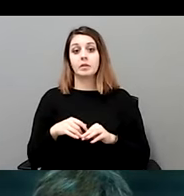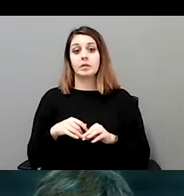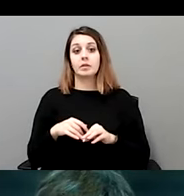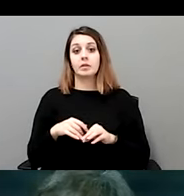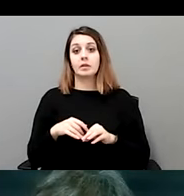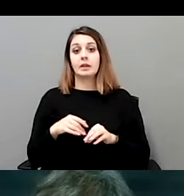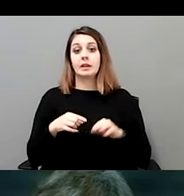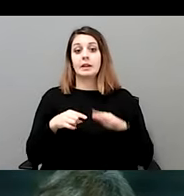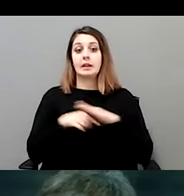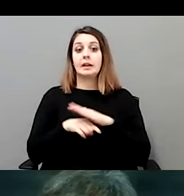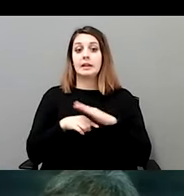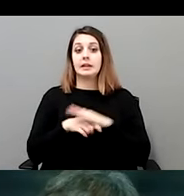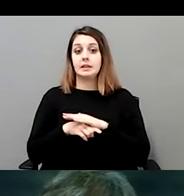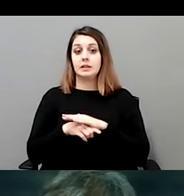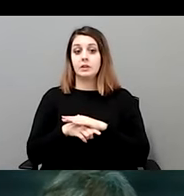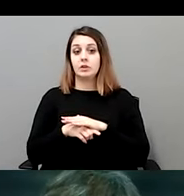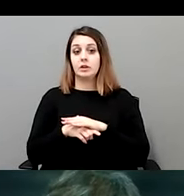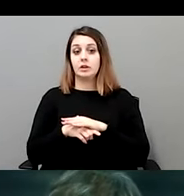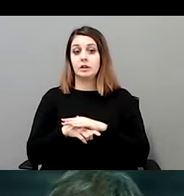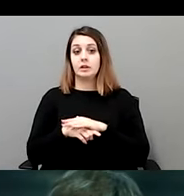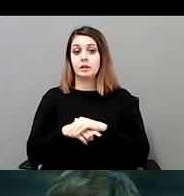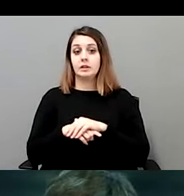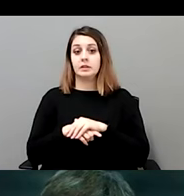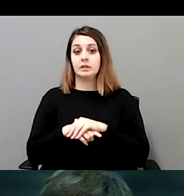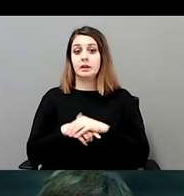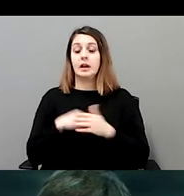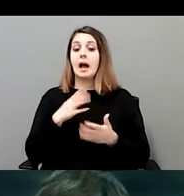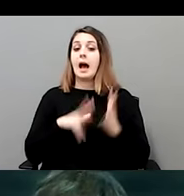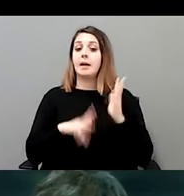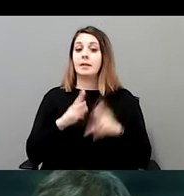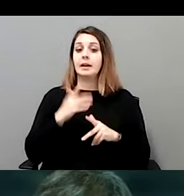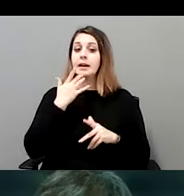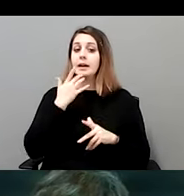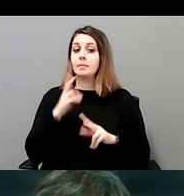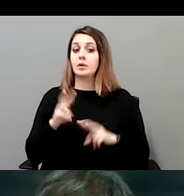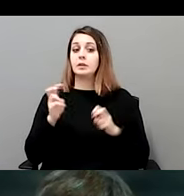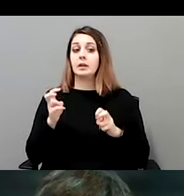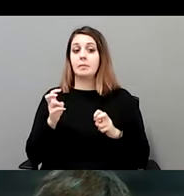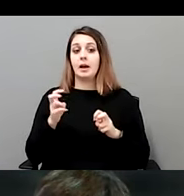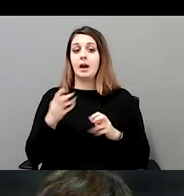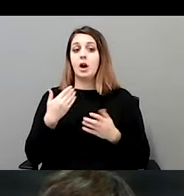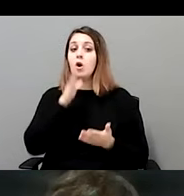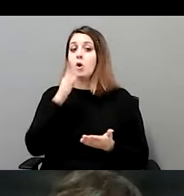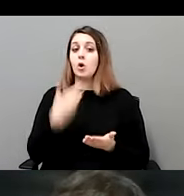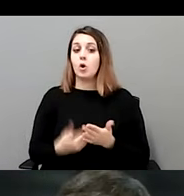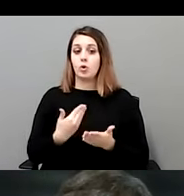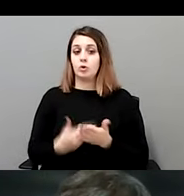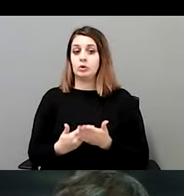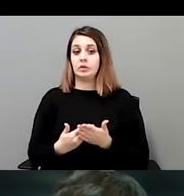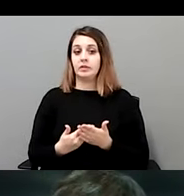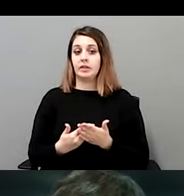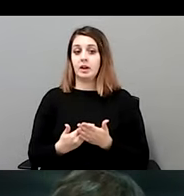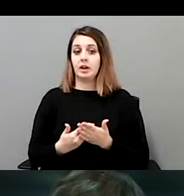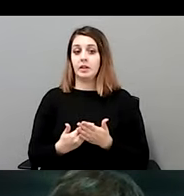gestiones administrativas, sobre todo la justificación cuatrimestral. Y yo decía